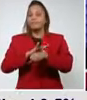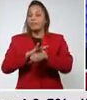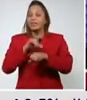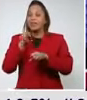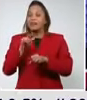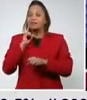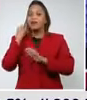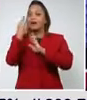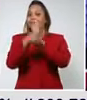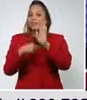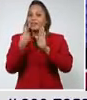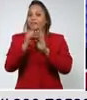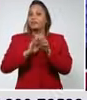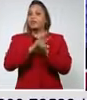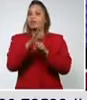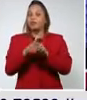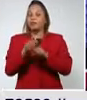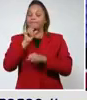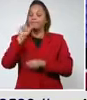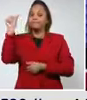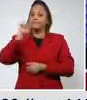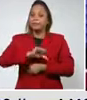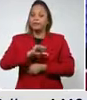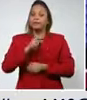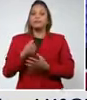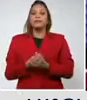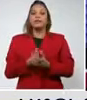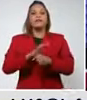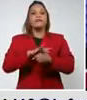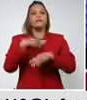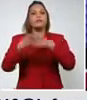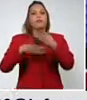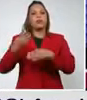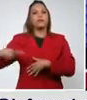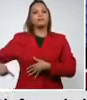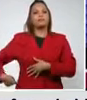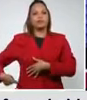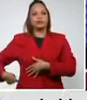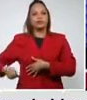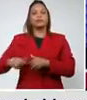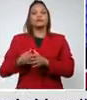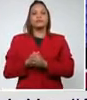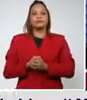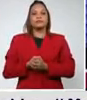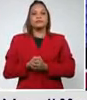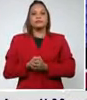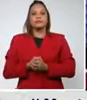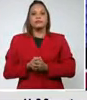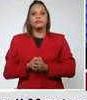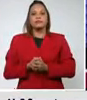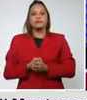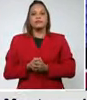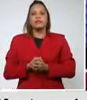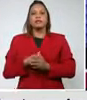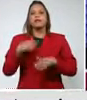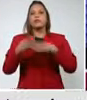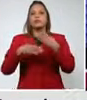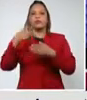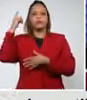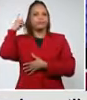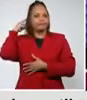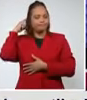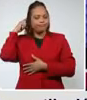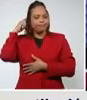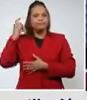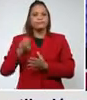estas complicaciones, una enfermedad renal crónica y un accidente vascular encefálico.